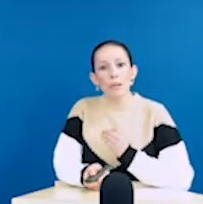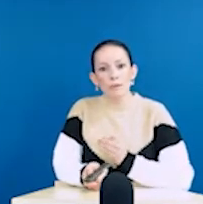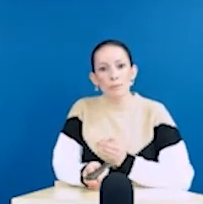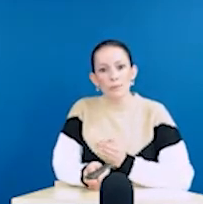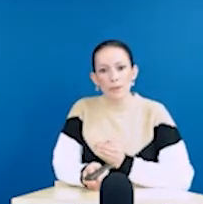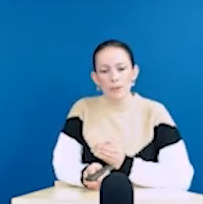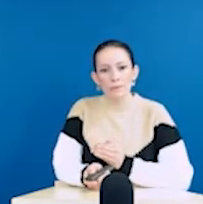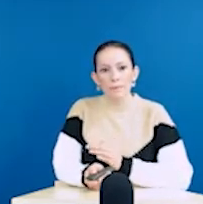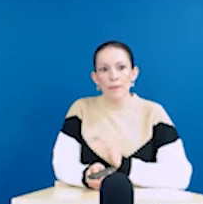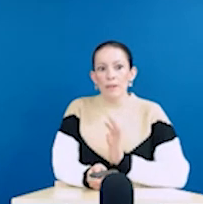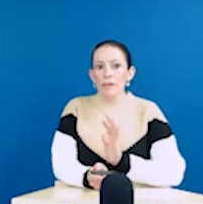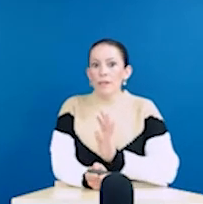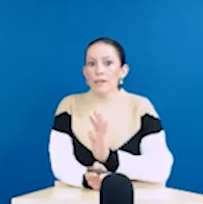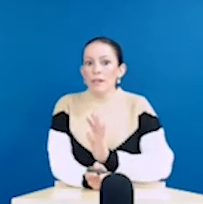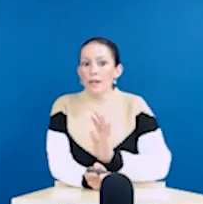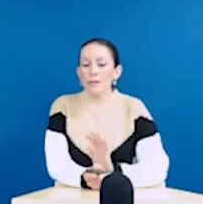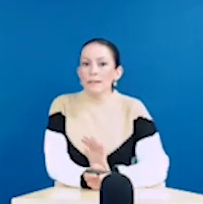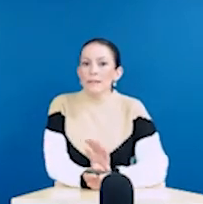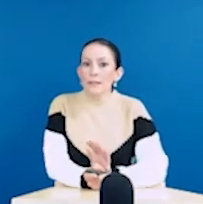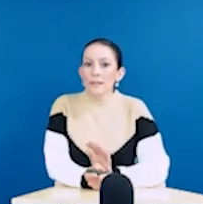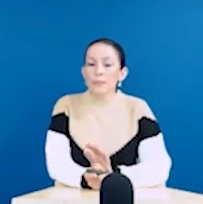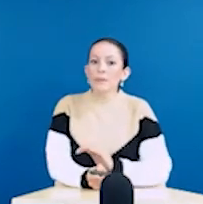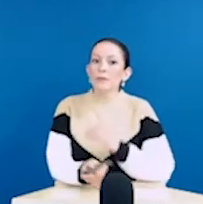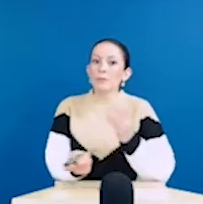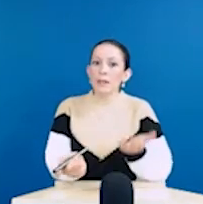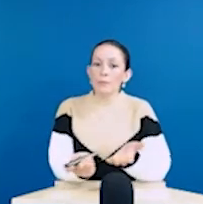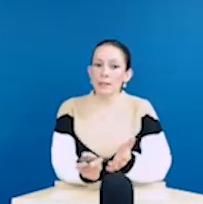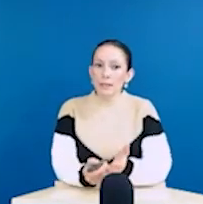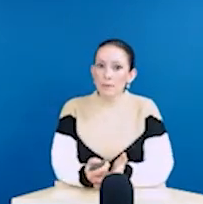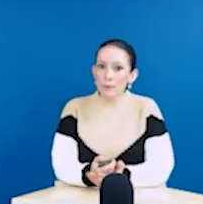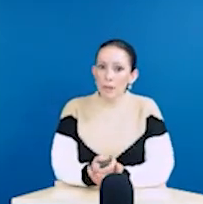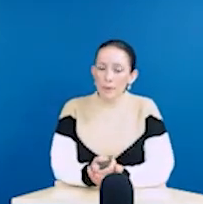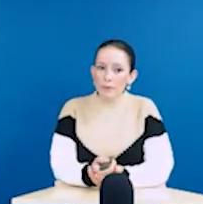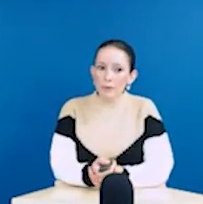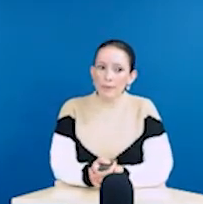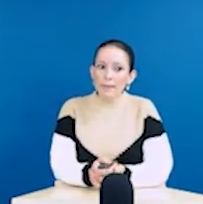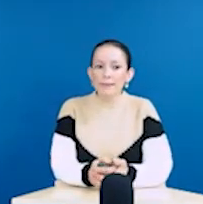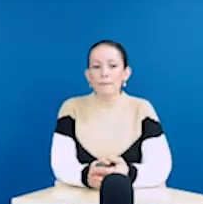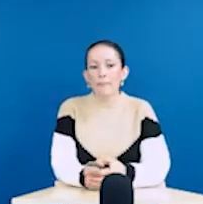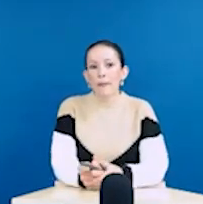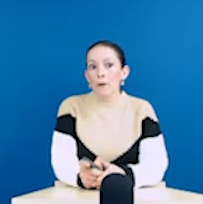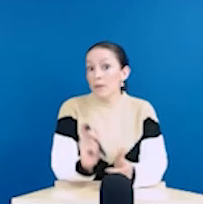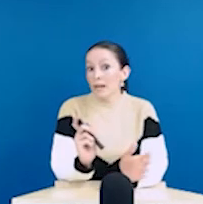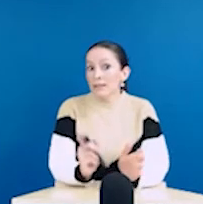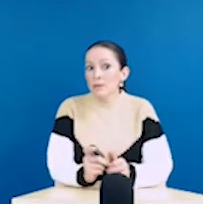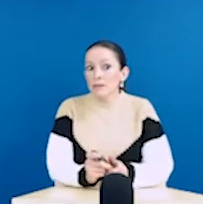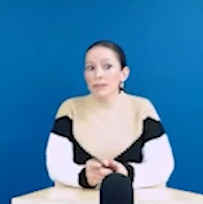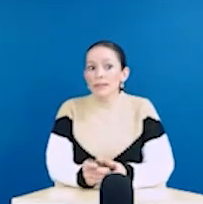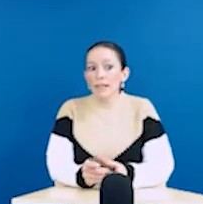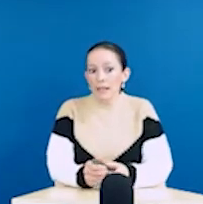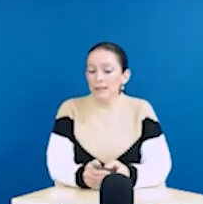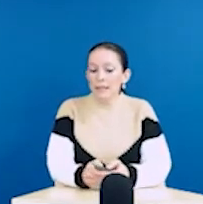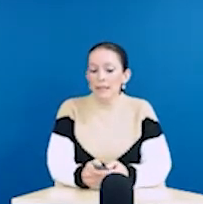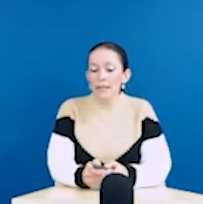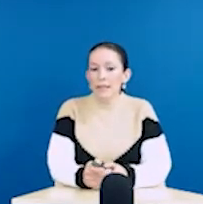una complicación posterior. Y hay cosas sencillas, pero que se nos pueden convertir en un problema en nuestros pacientes. Una de las